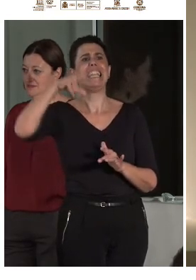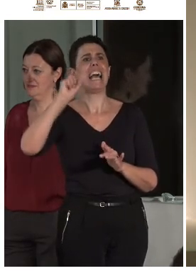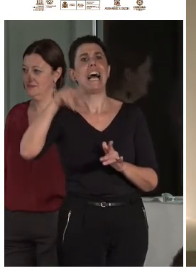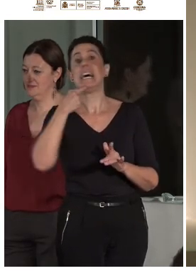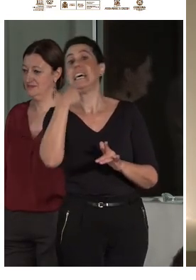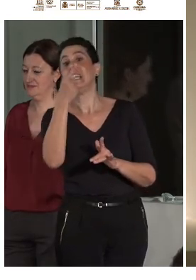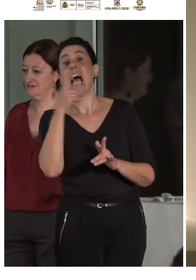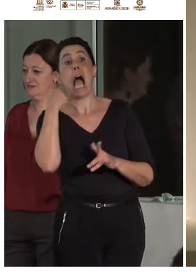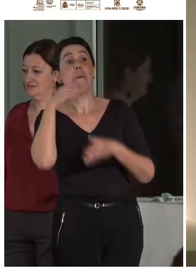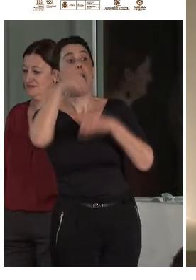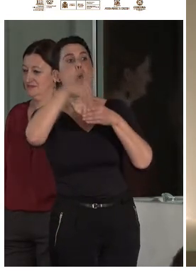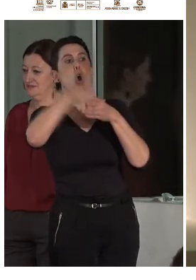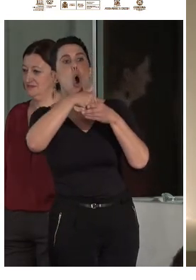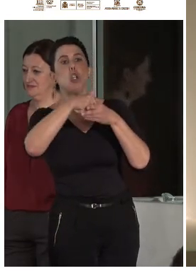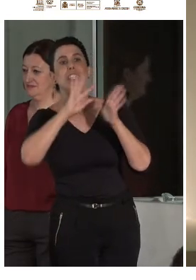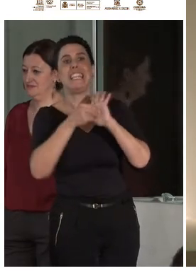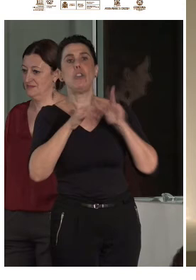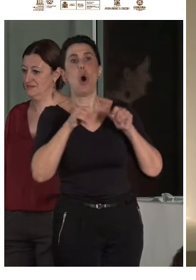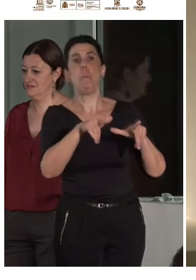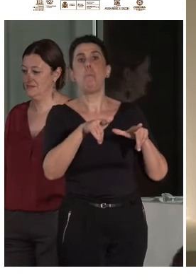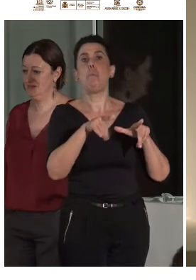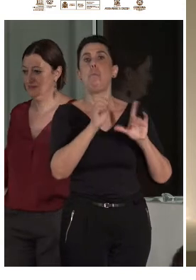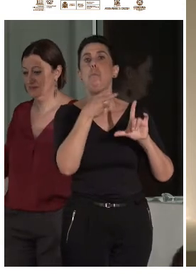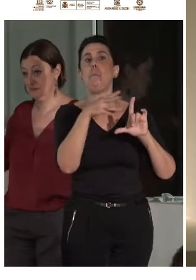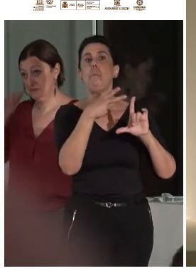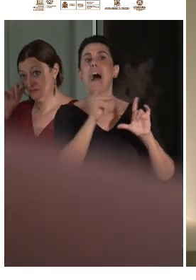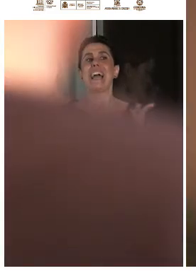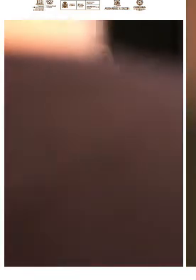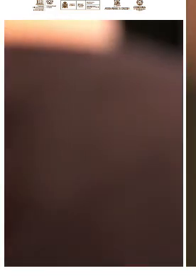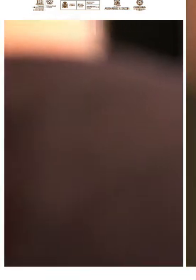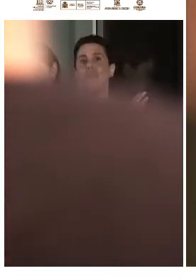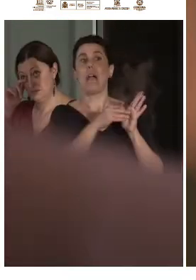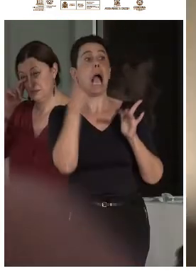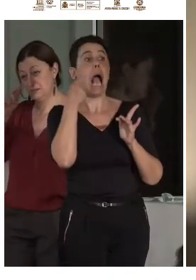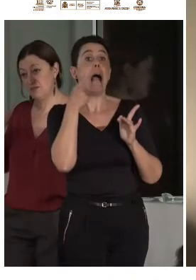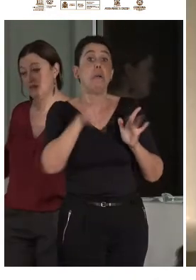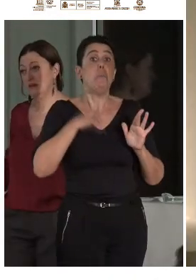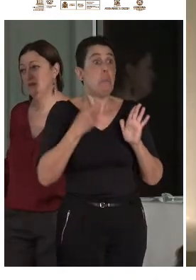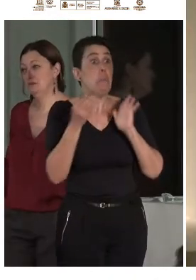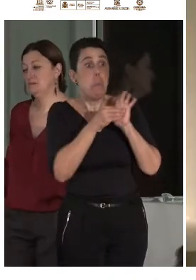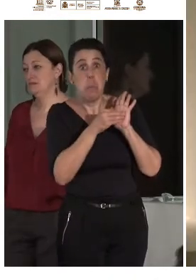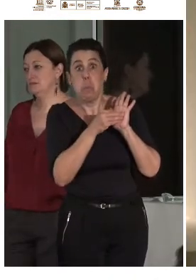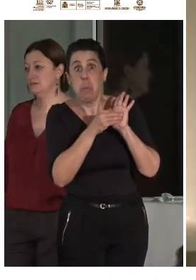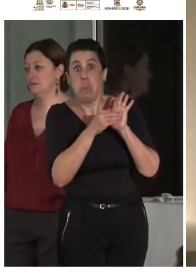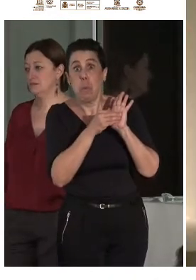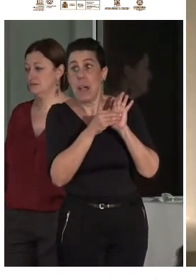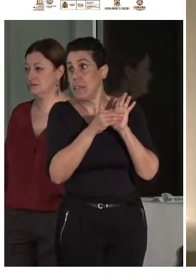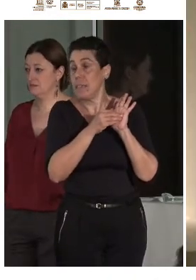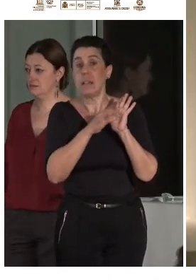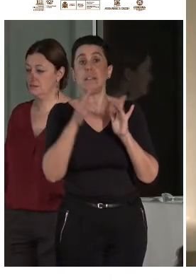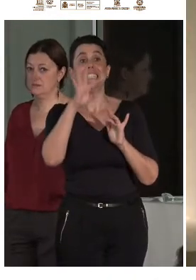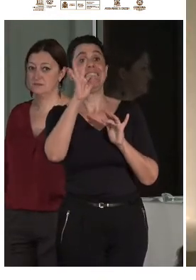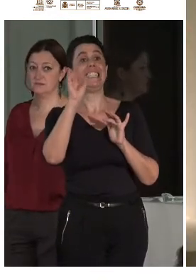en los contenidos, en la plataforma, que existe esta posibilidad, ¿no? No sé, Tatiana, si a lo